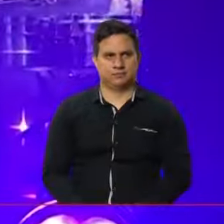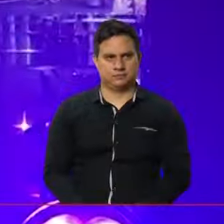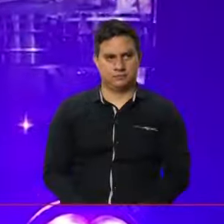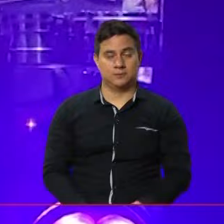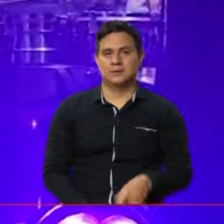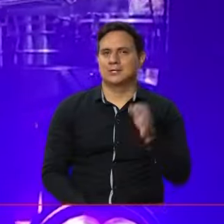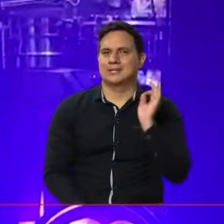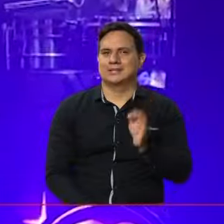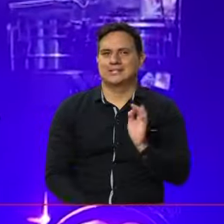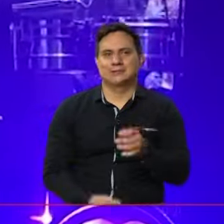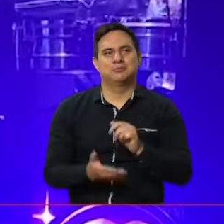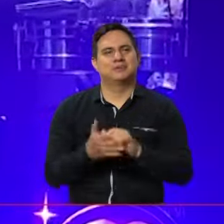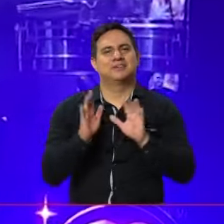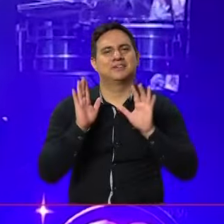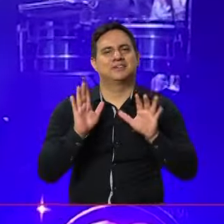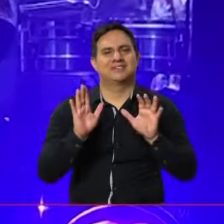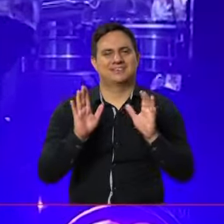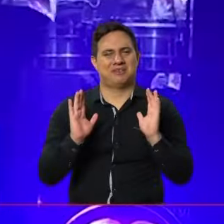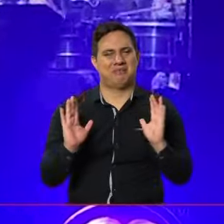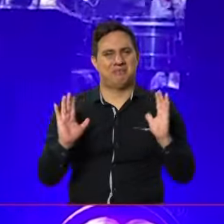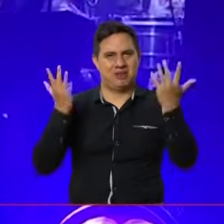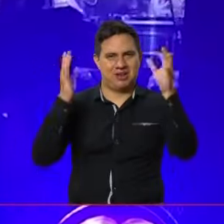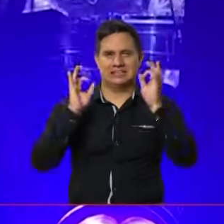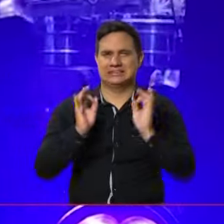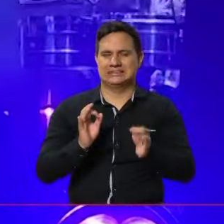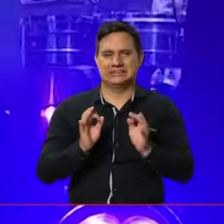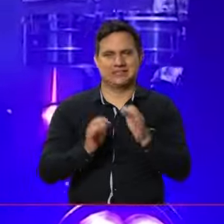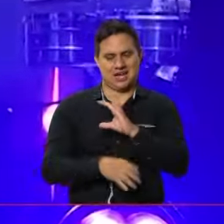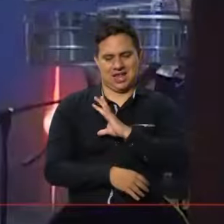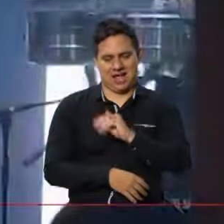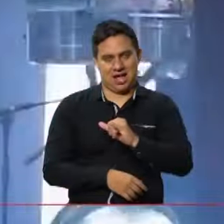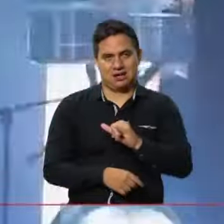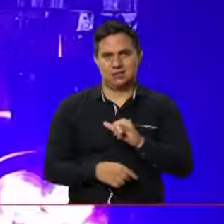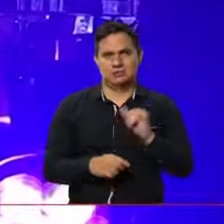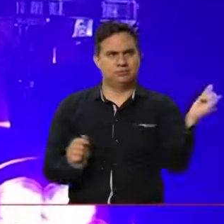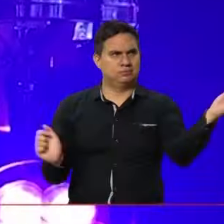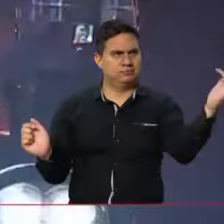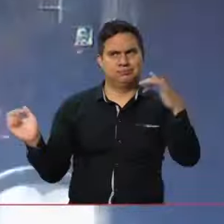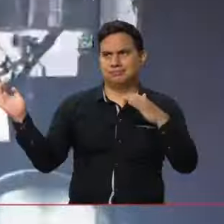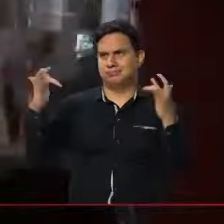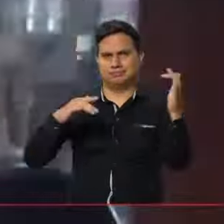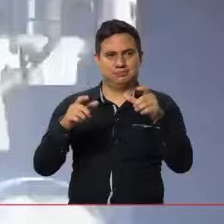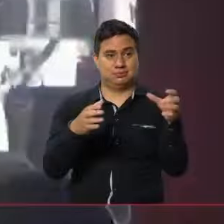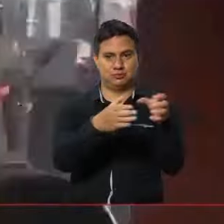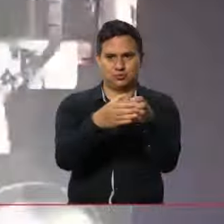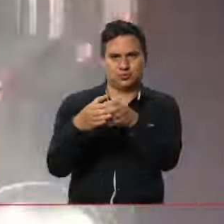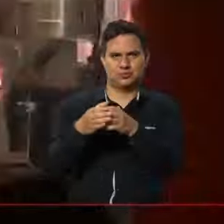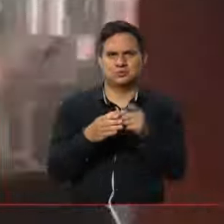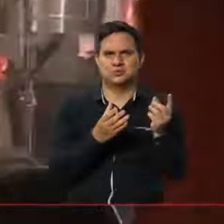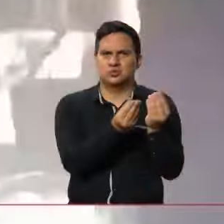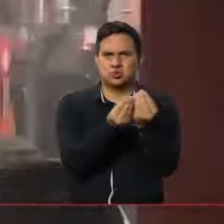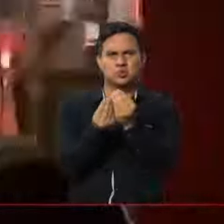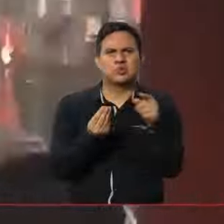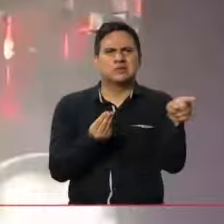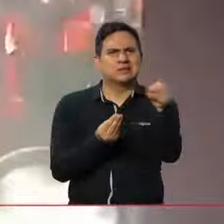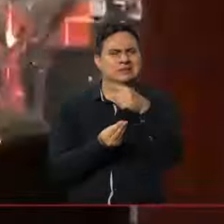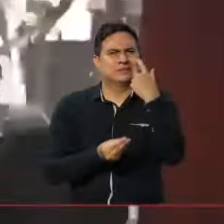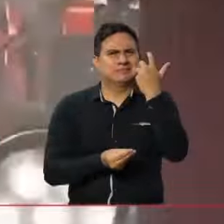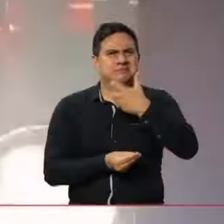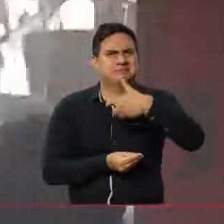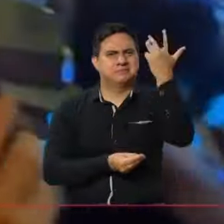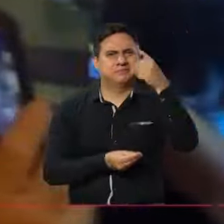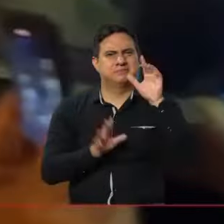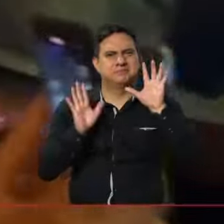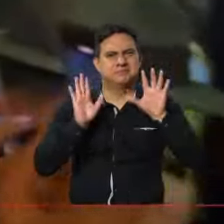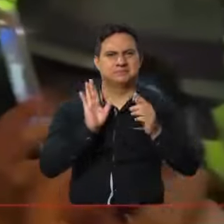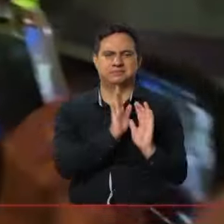Cada edición de la feria, Cali reúne a los mejores artistas del género salsero. Este año, el Gran Combo de Puerto Rico se hizo